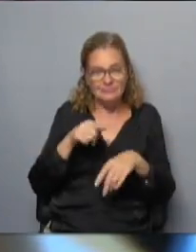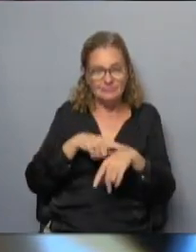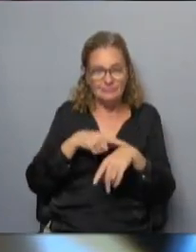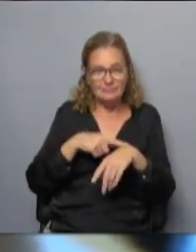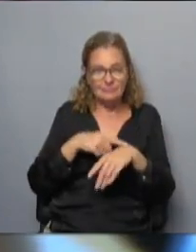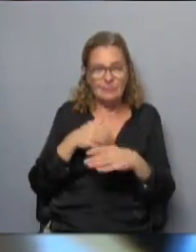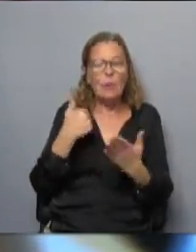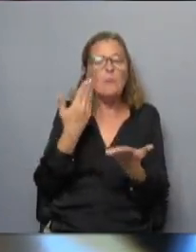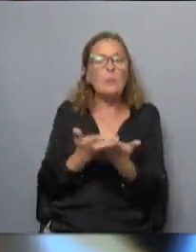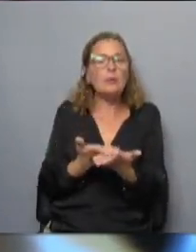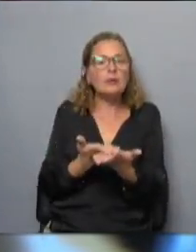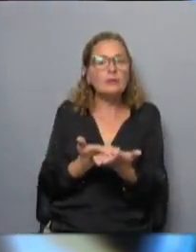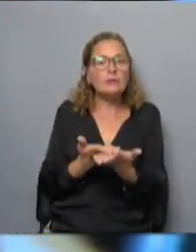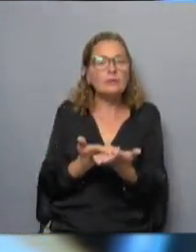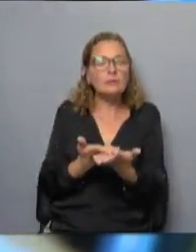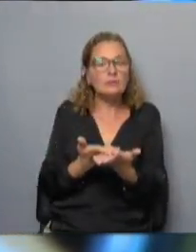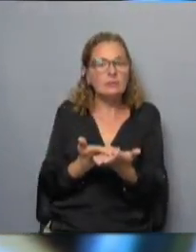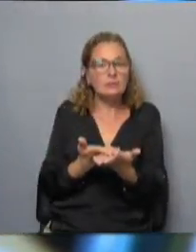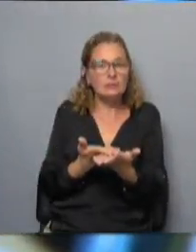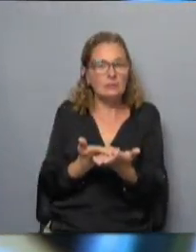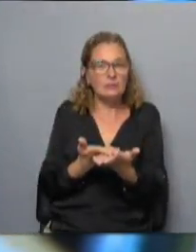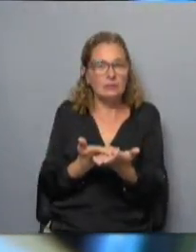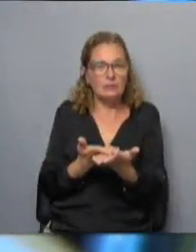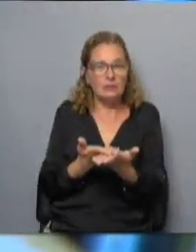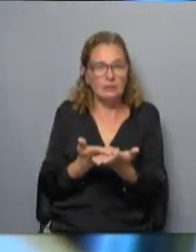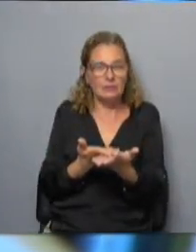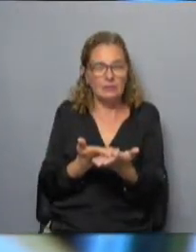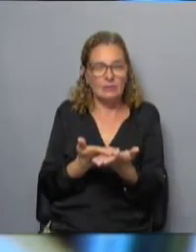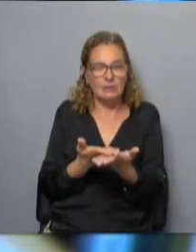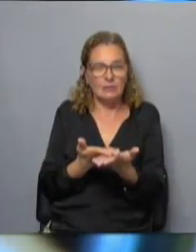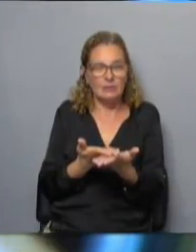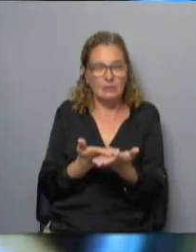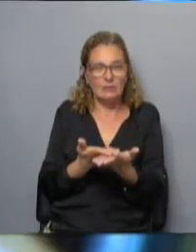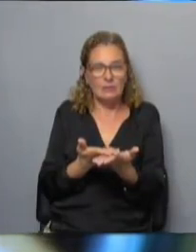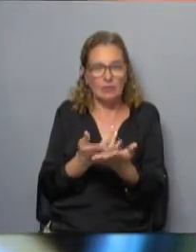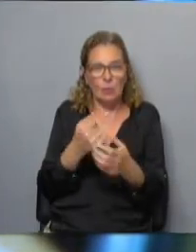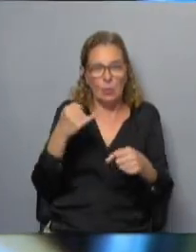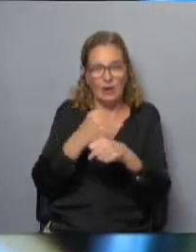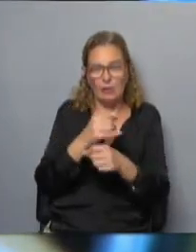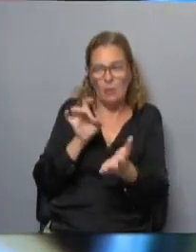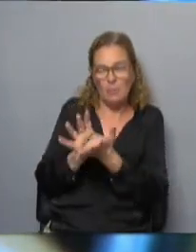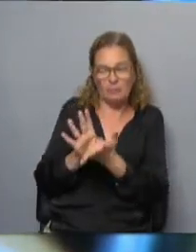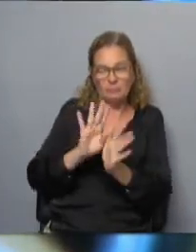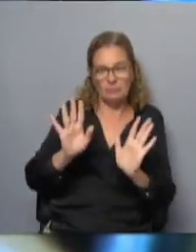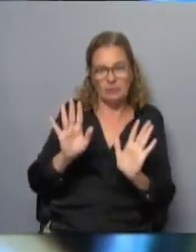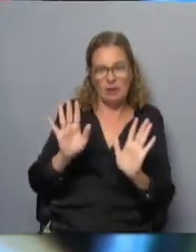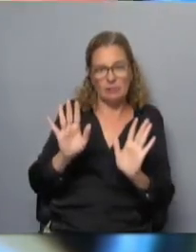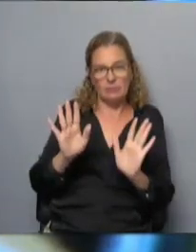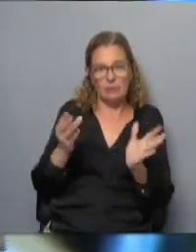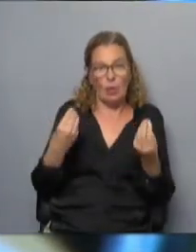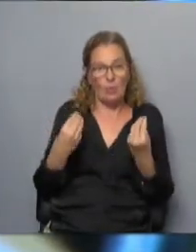cuesta me voy a proponer porque si no es como es como pasar a la propia metido un error de hecho está y